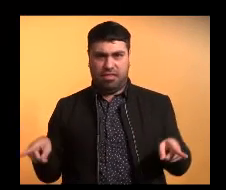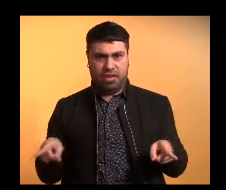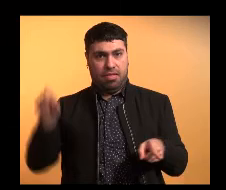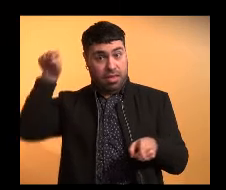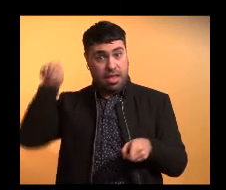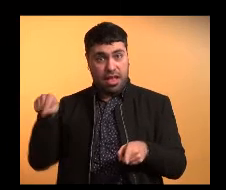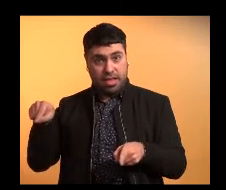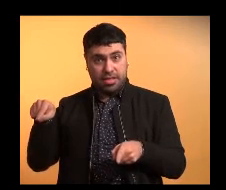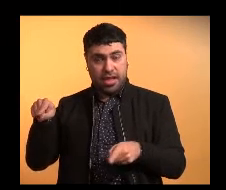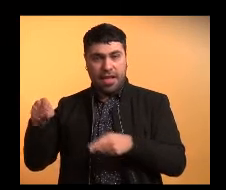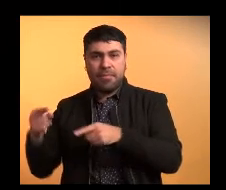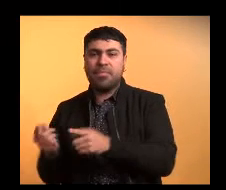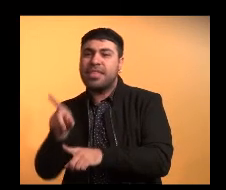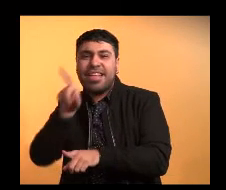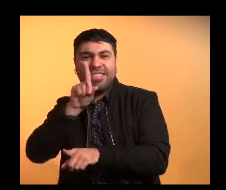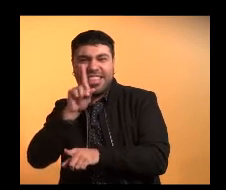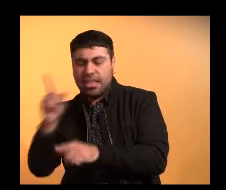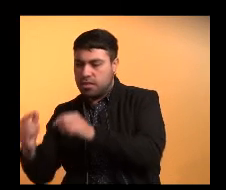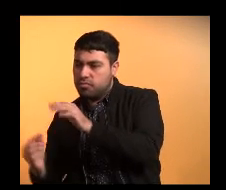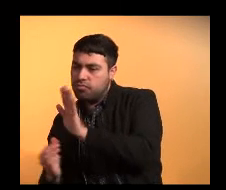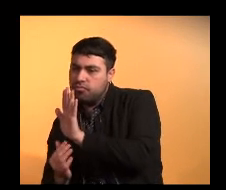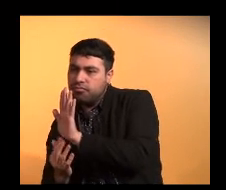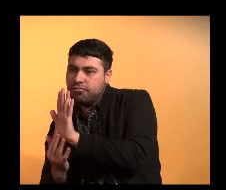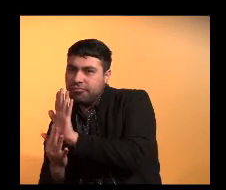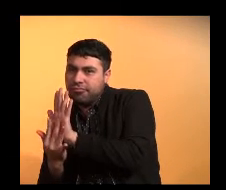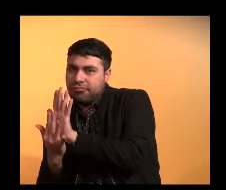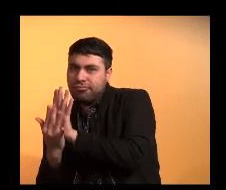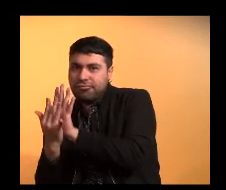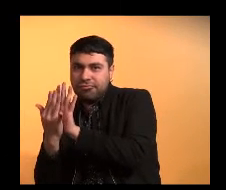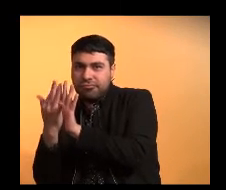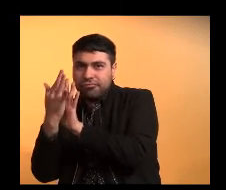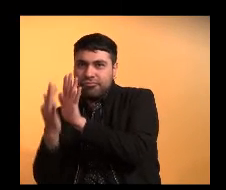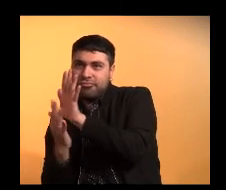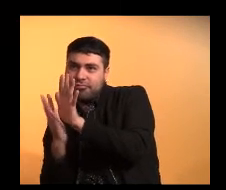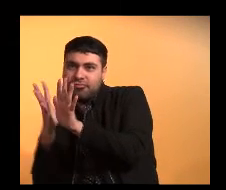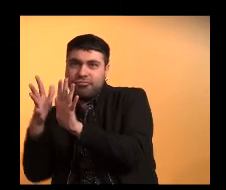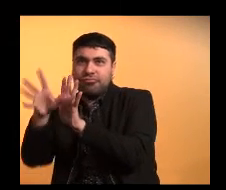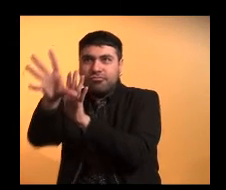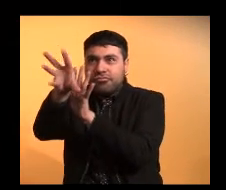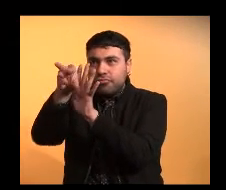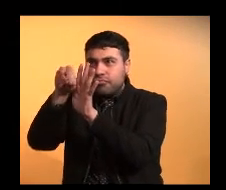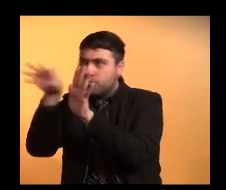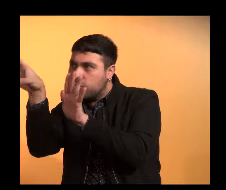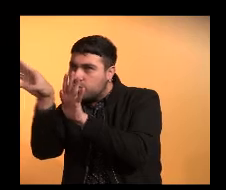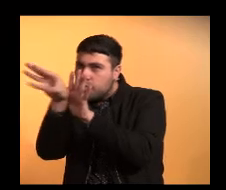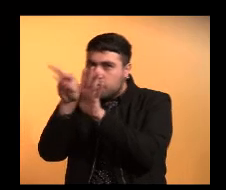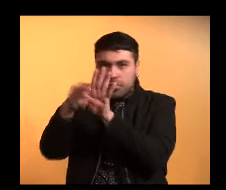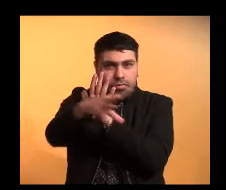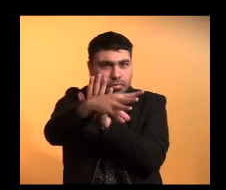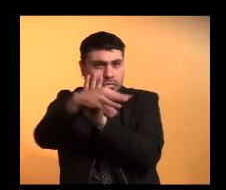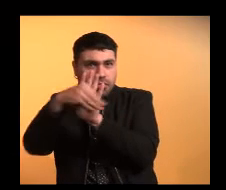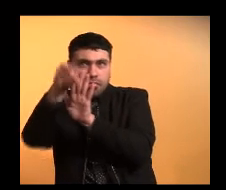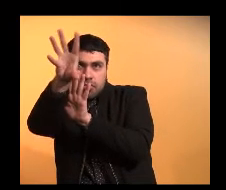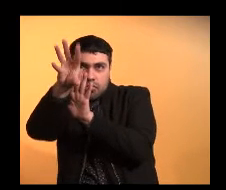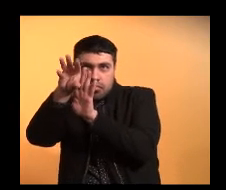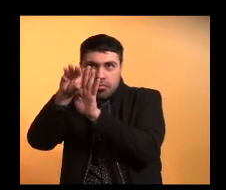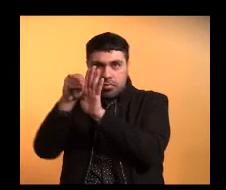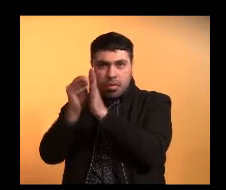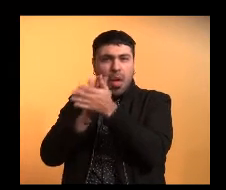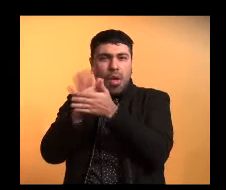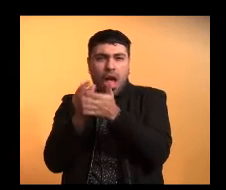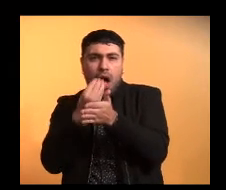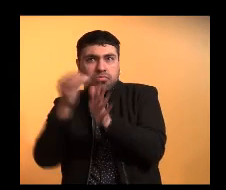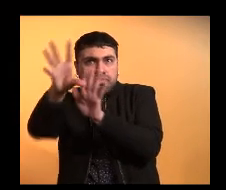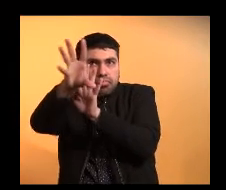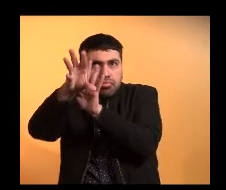plantas terrestres tienen sistemas de conducción internos, se llama xilema y floema, que permite trasladar elementos. En el caso de las algas, estas no